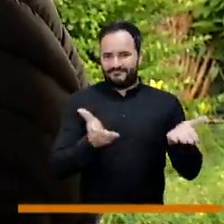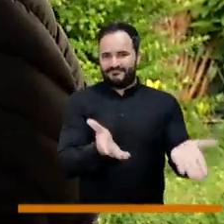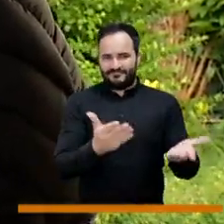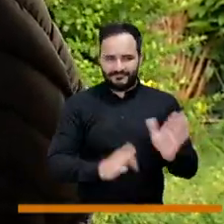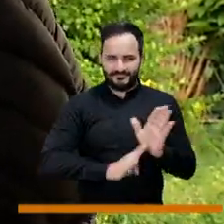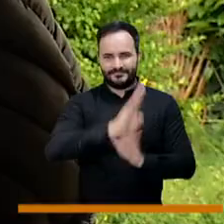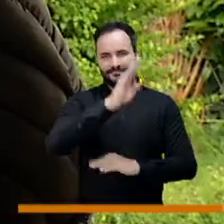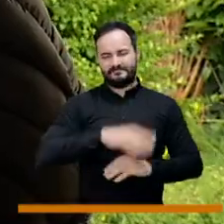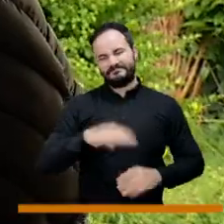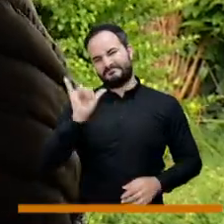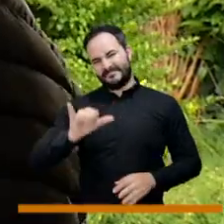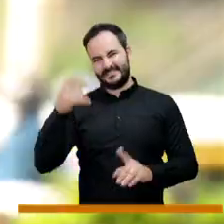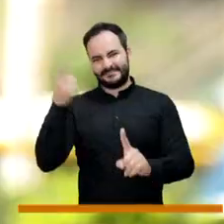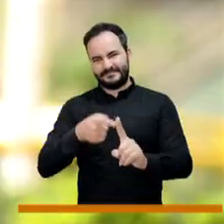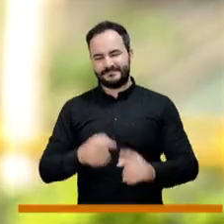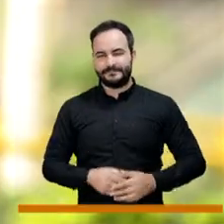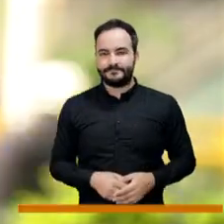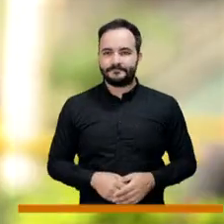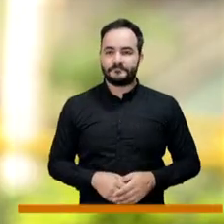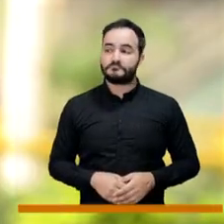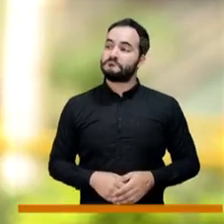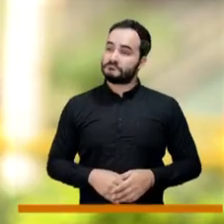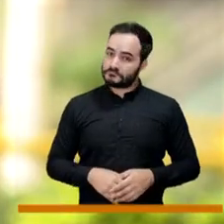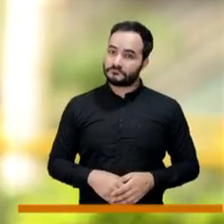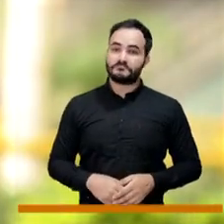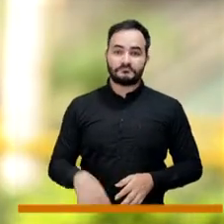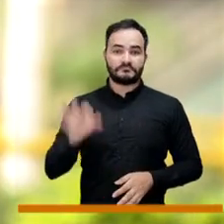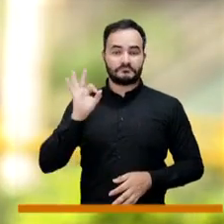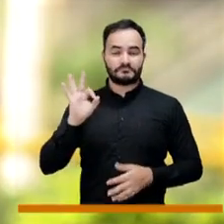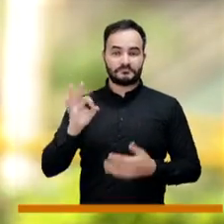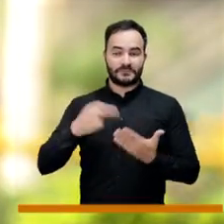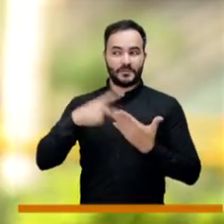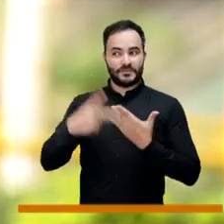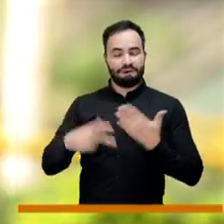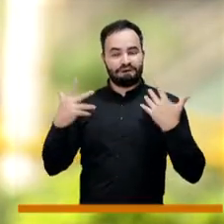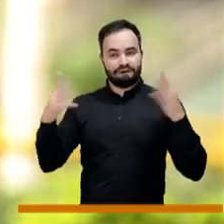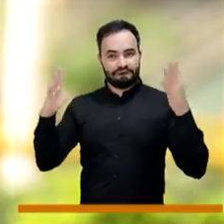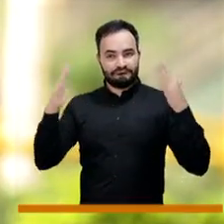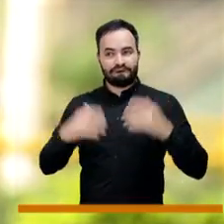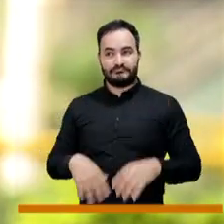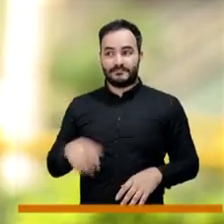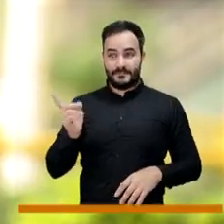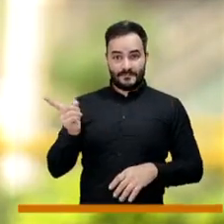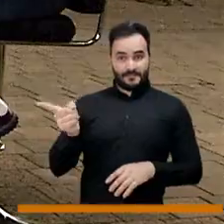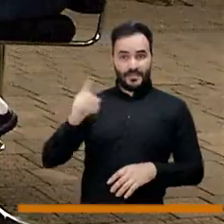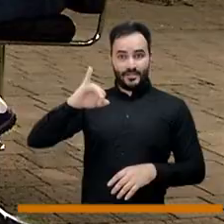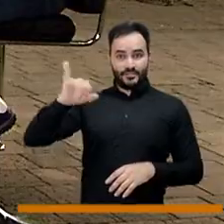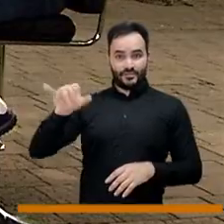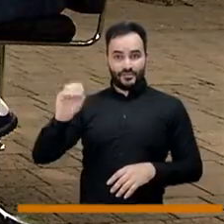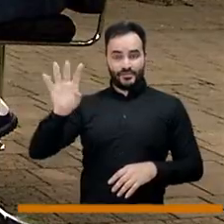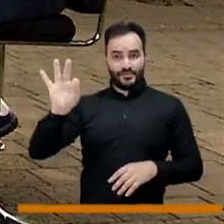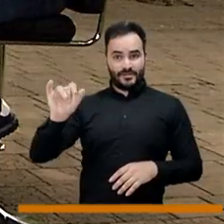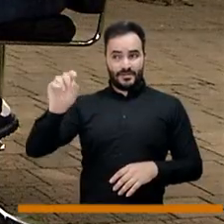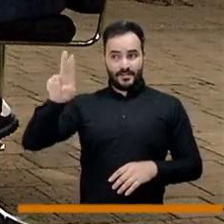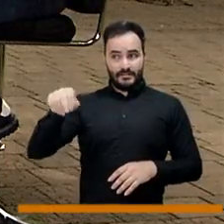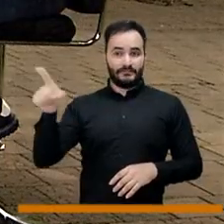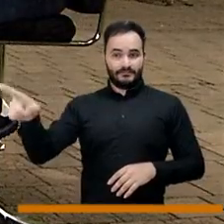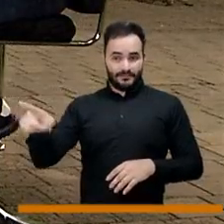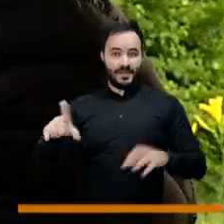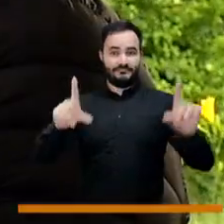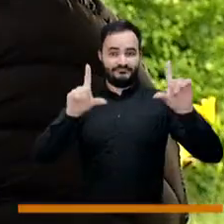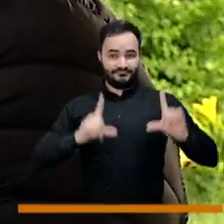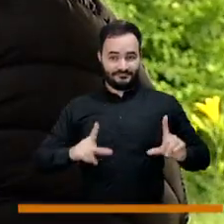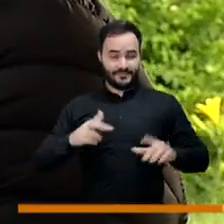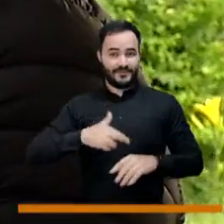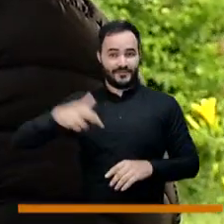el gremio. Eso es. Y a propósito de esos proyectos, decíamos que Jonathan también es empresario. Jonathan Alexander